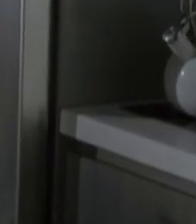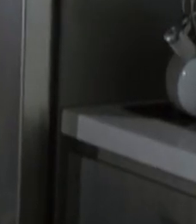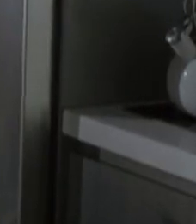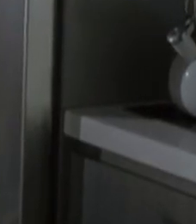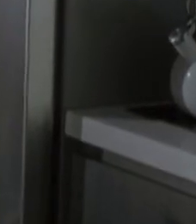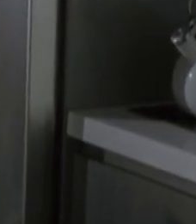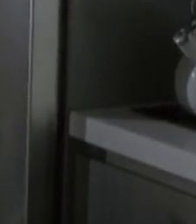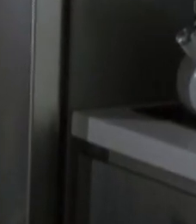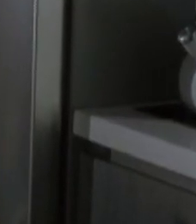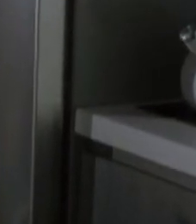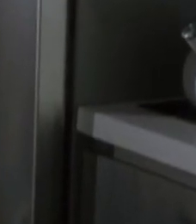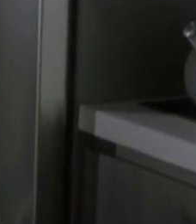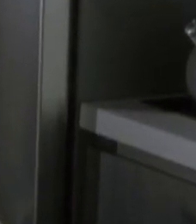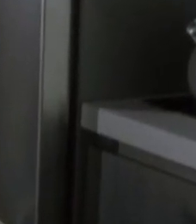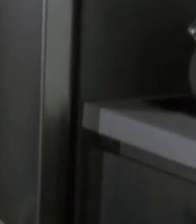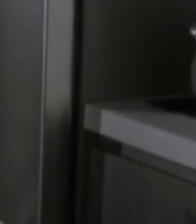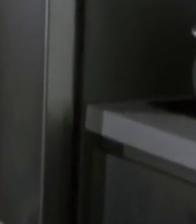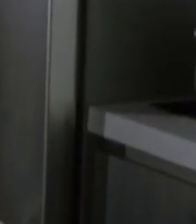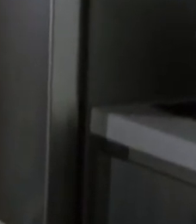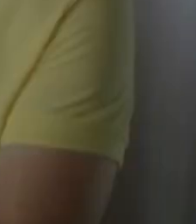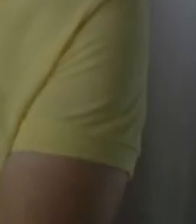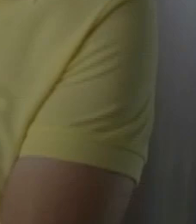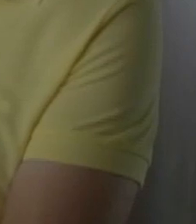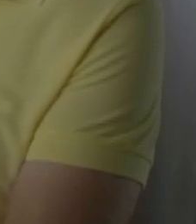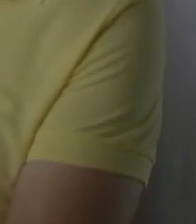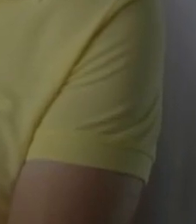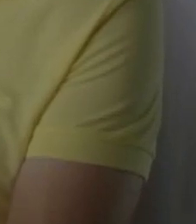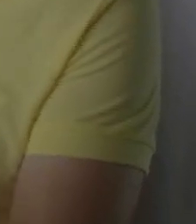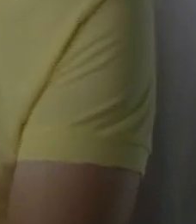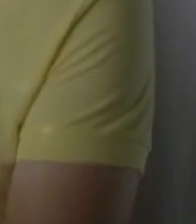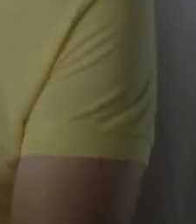Tenga siempre su información a mano con Raxa Cloud.